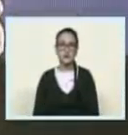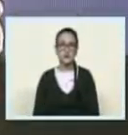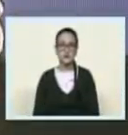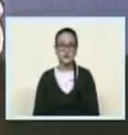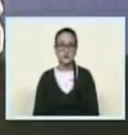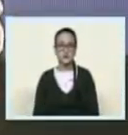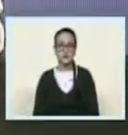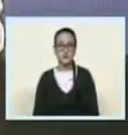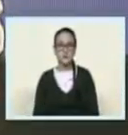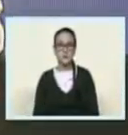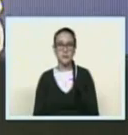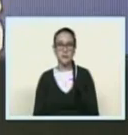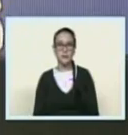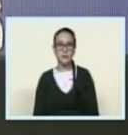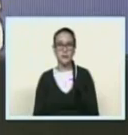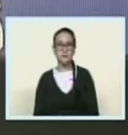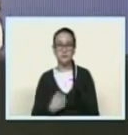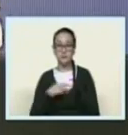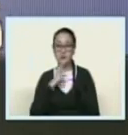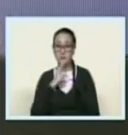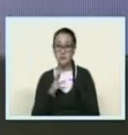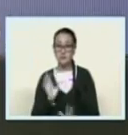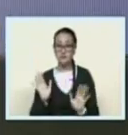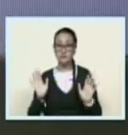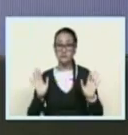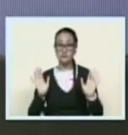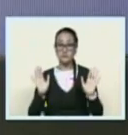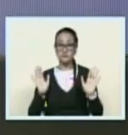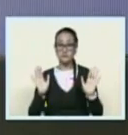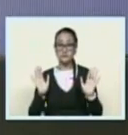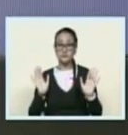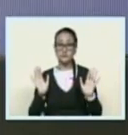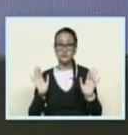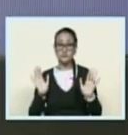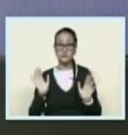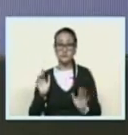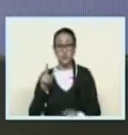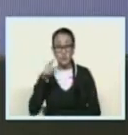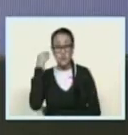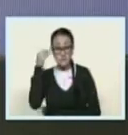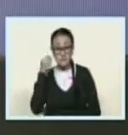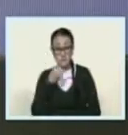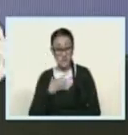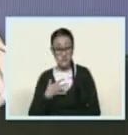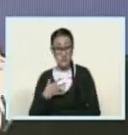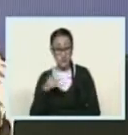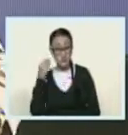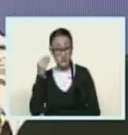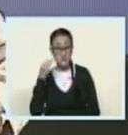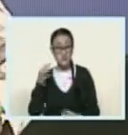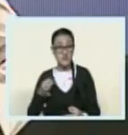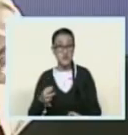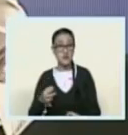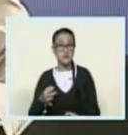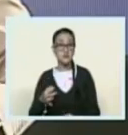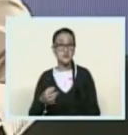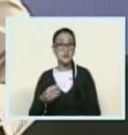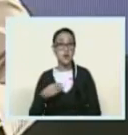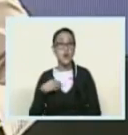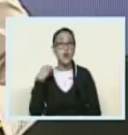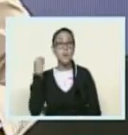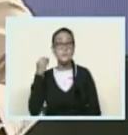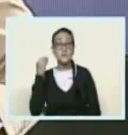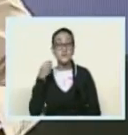de Venezuela. Mi respuesta fue, comandante, ¿y usted lo ha pensado bien? Me dijo, lo